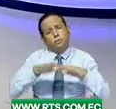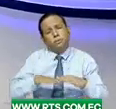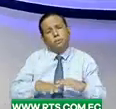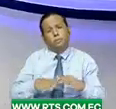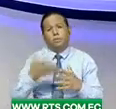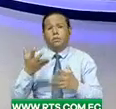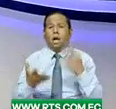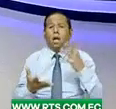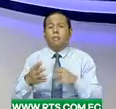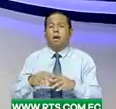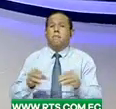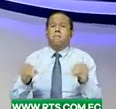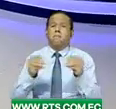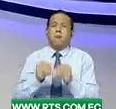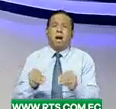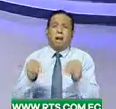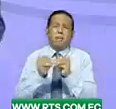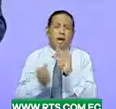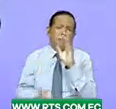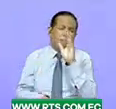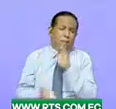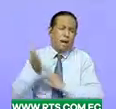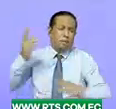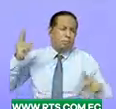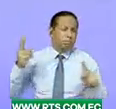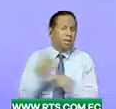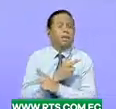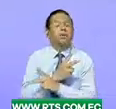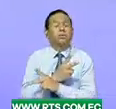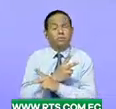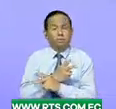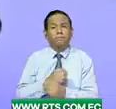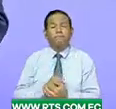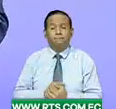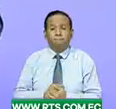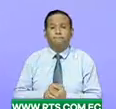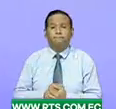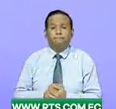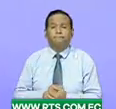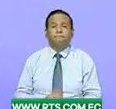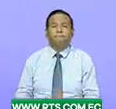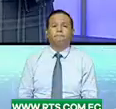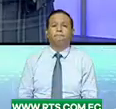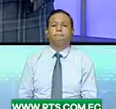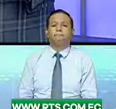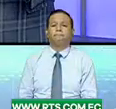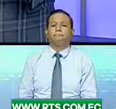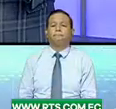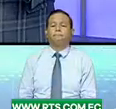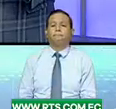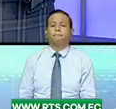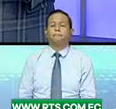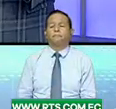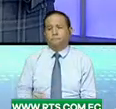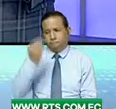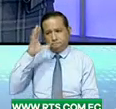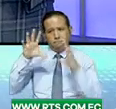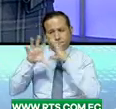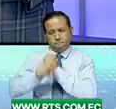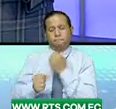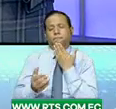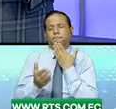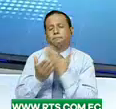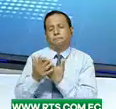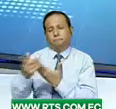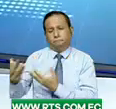carta ingrese a otros sitios donde aún existe la paz. Buenas noches. Buenas noches, Jorge. Muchísimas